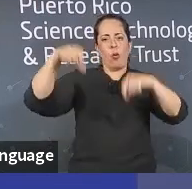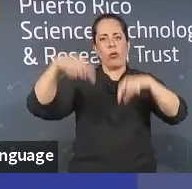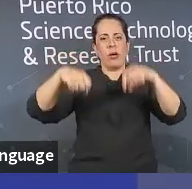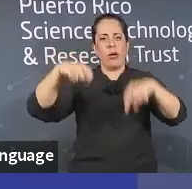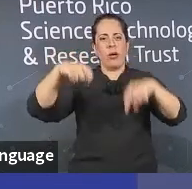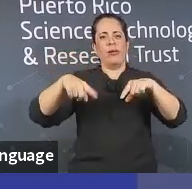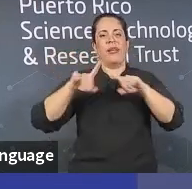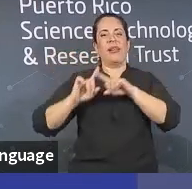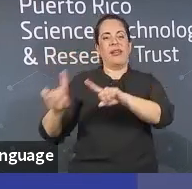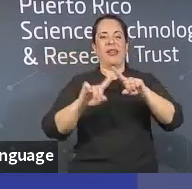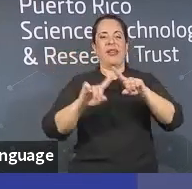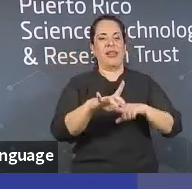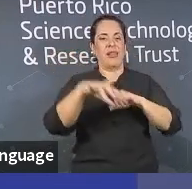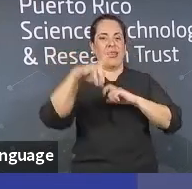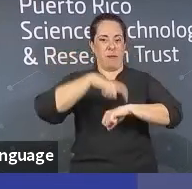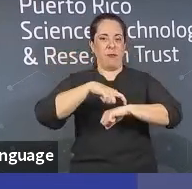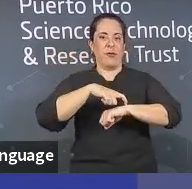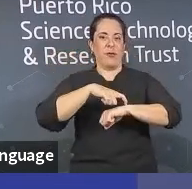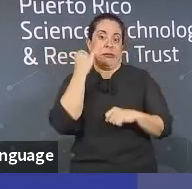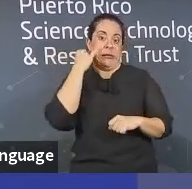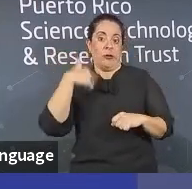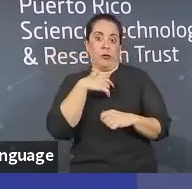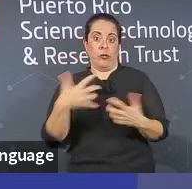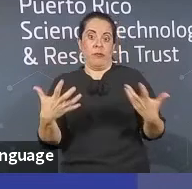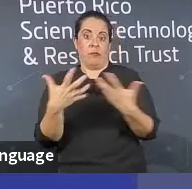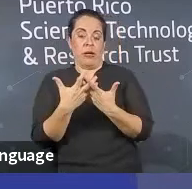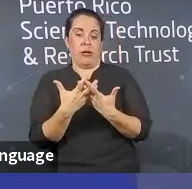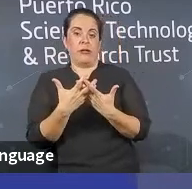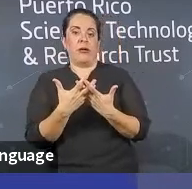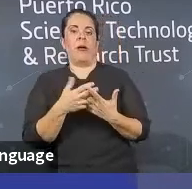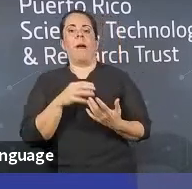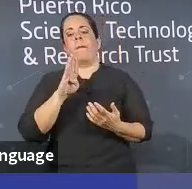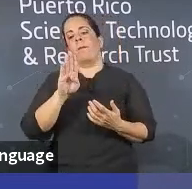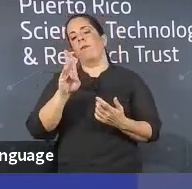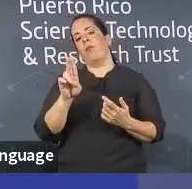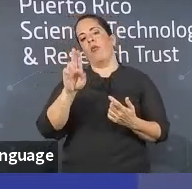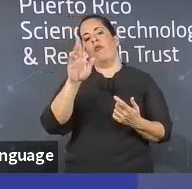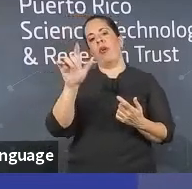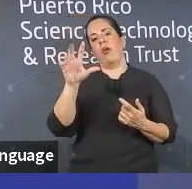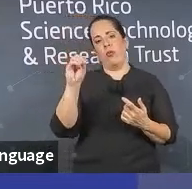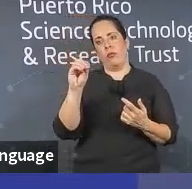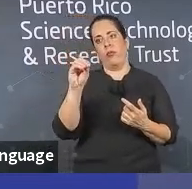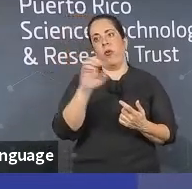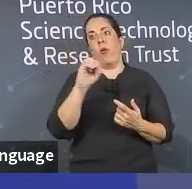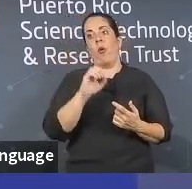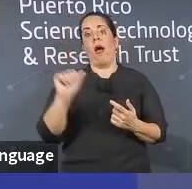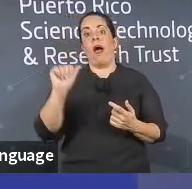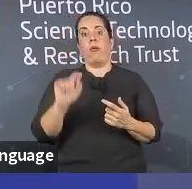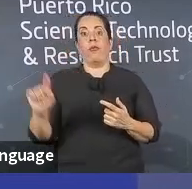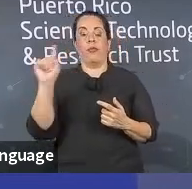diferentes tiempos. Entonces, si hacemos una aplicación con una Buffalo, por ejemplo, una Buffalo Turbine o una A1